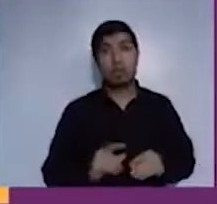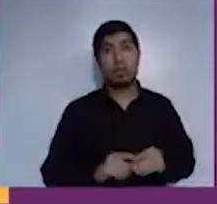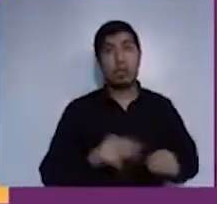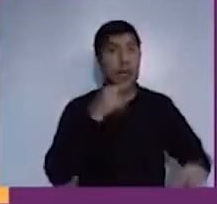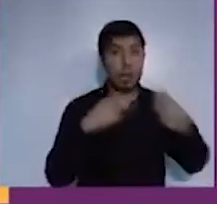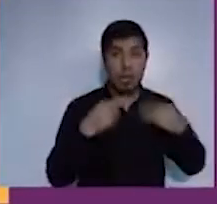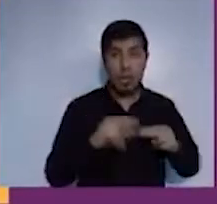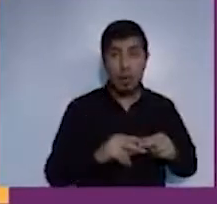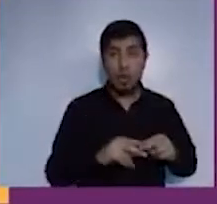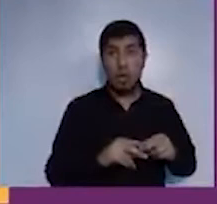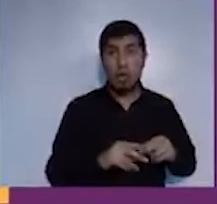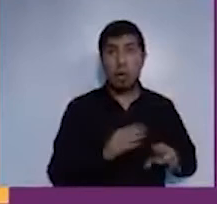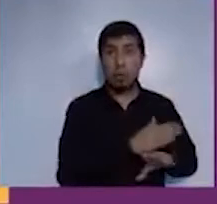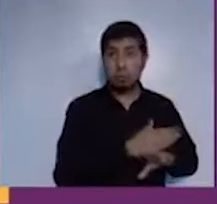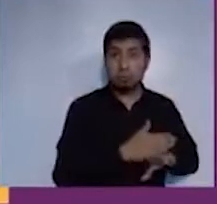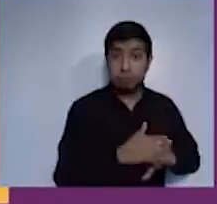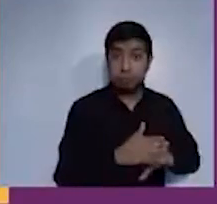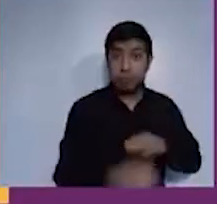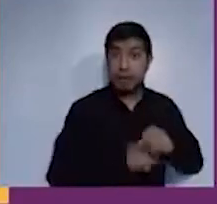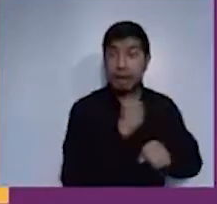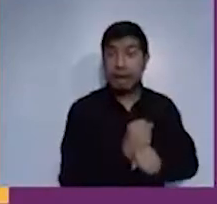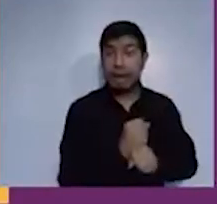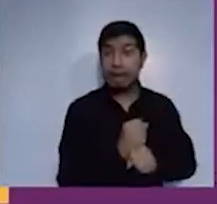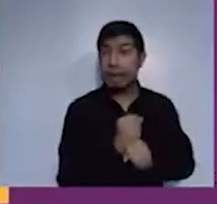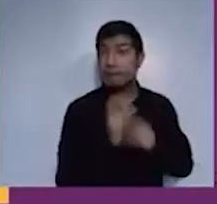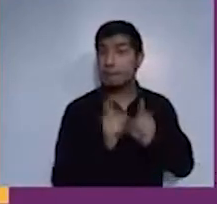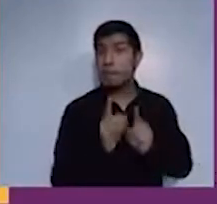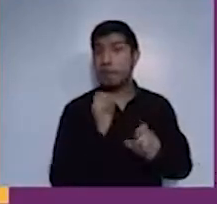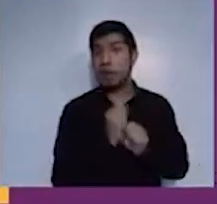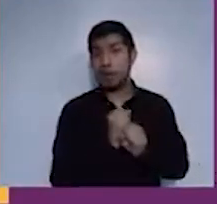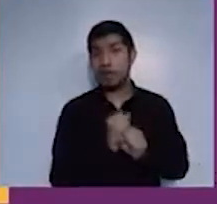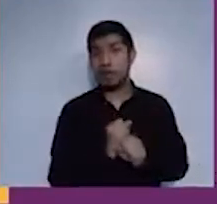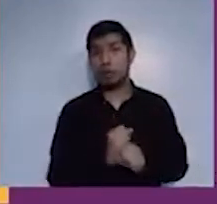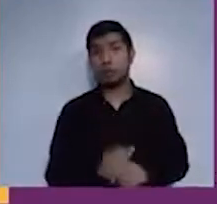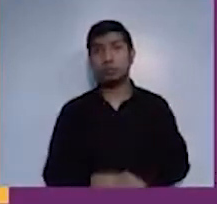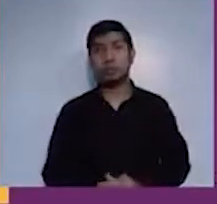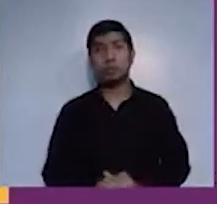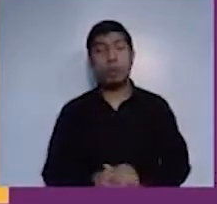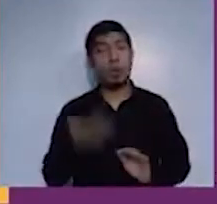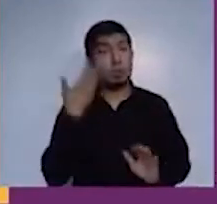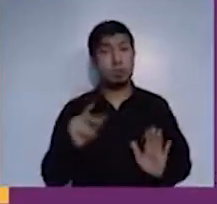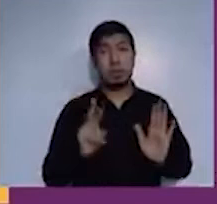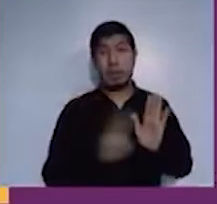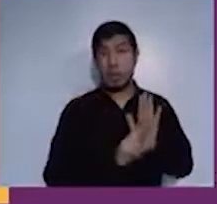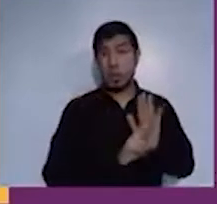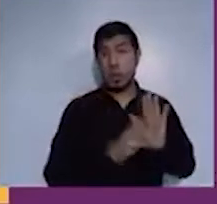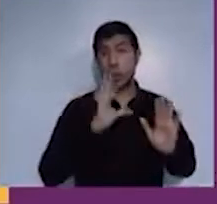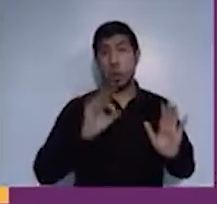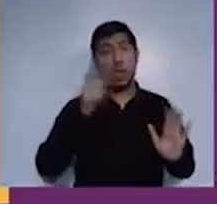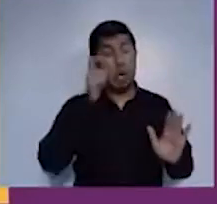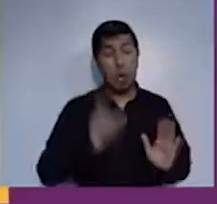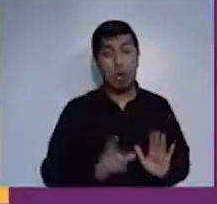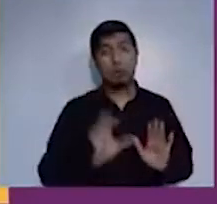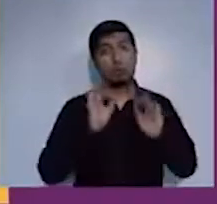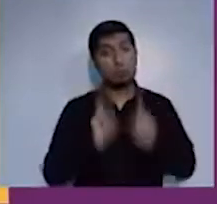normal y habitual que está autorizado para trabajar los restaurantes conforme la resolución de COE. Así que eso ha